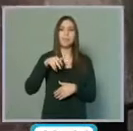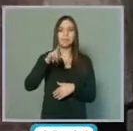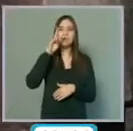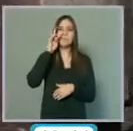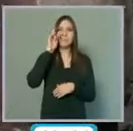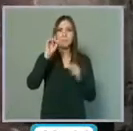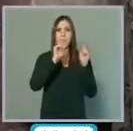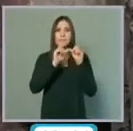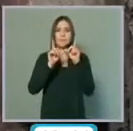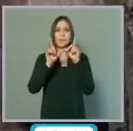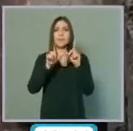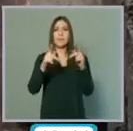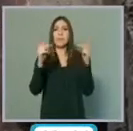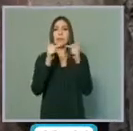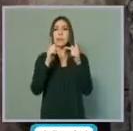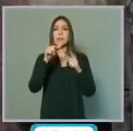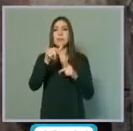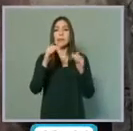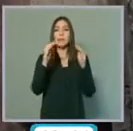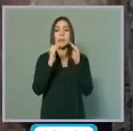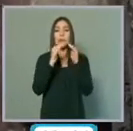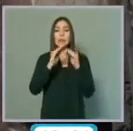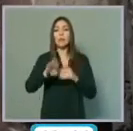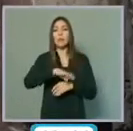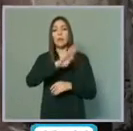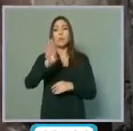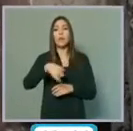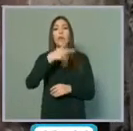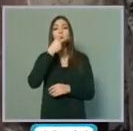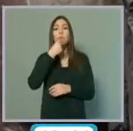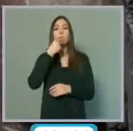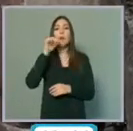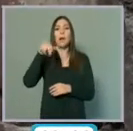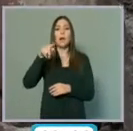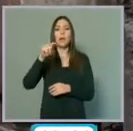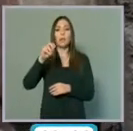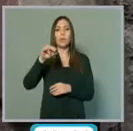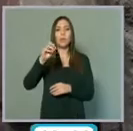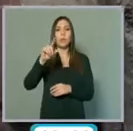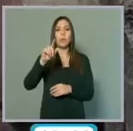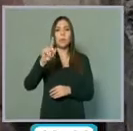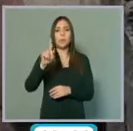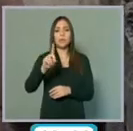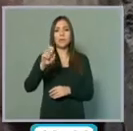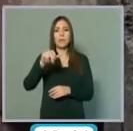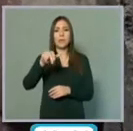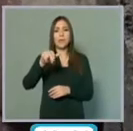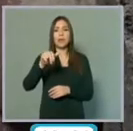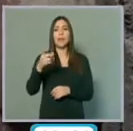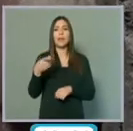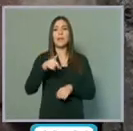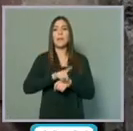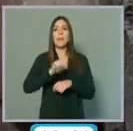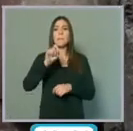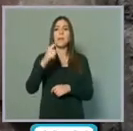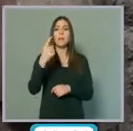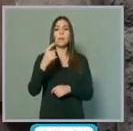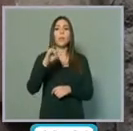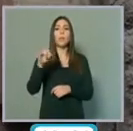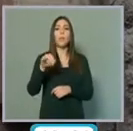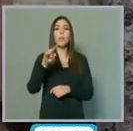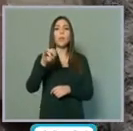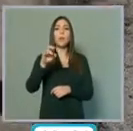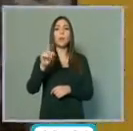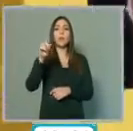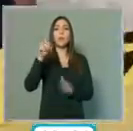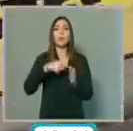lea. En esta casa murió el general Antonio López de Santana el 21 de junio de 1876. Ya vámonos, vamos acá a